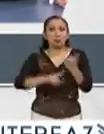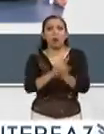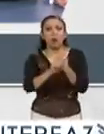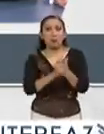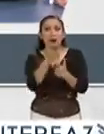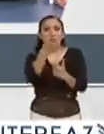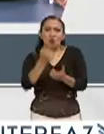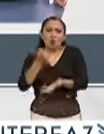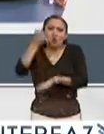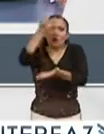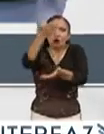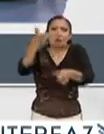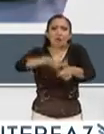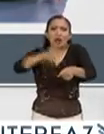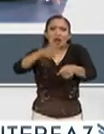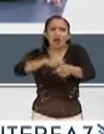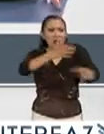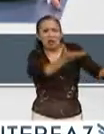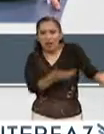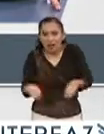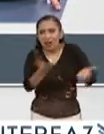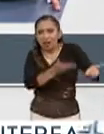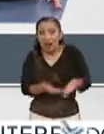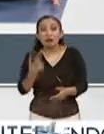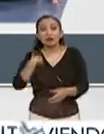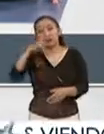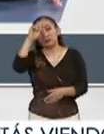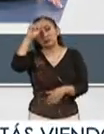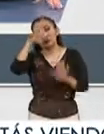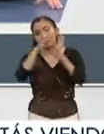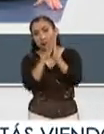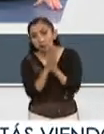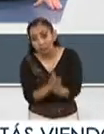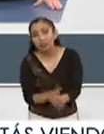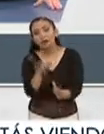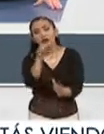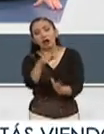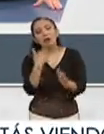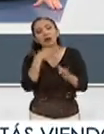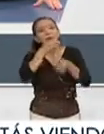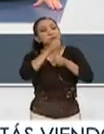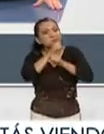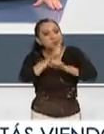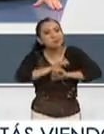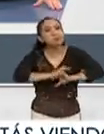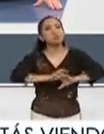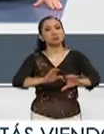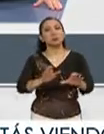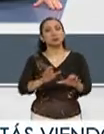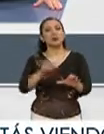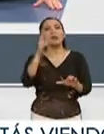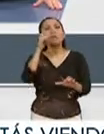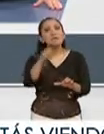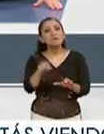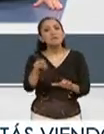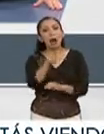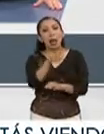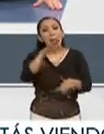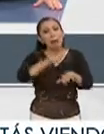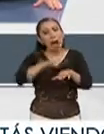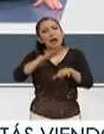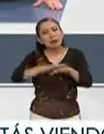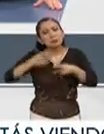problema económico los hospitales. Entonces lo que ellos recomiendan es que se hagan campañas para que